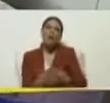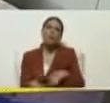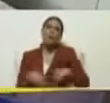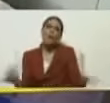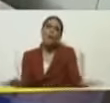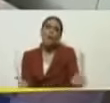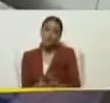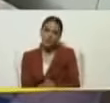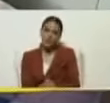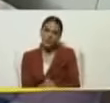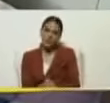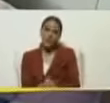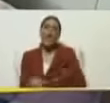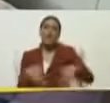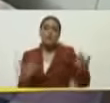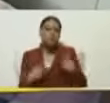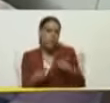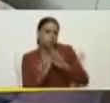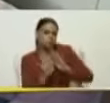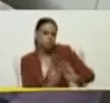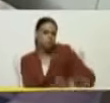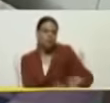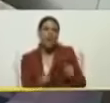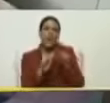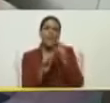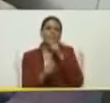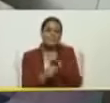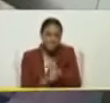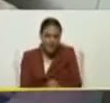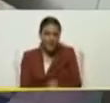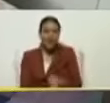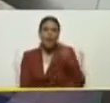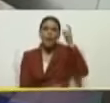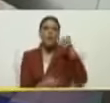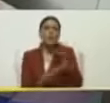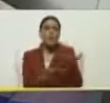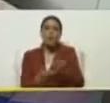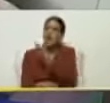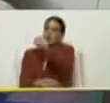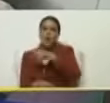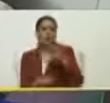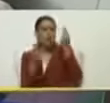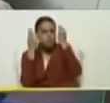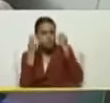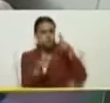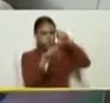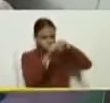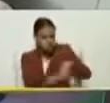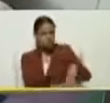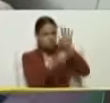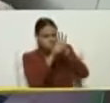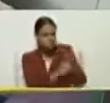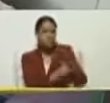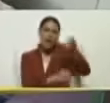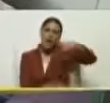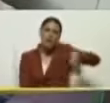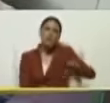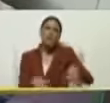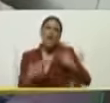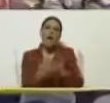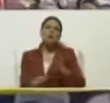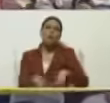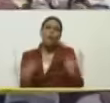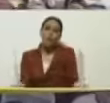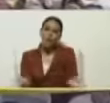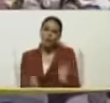¿Hasta cuánto pueblo aguanta la paciencia, oligarquía criminal y fascista?